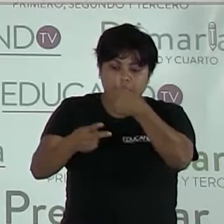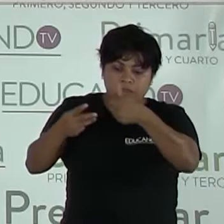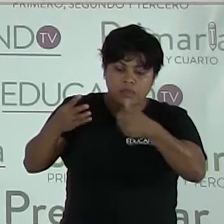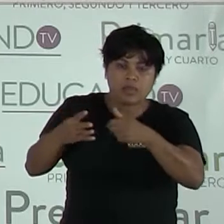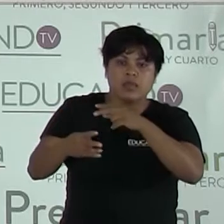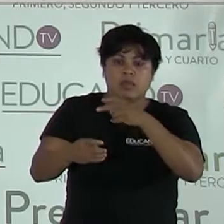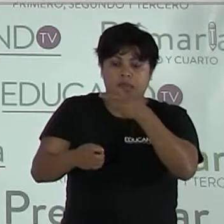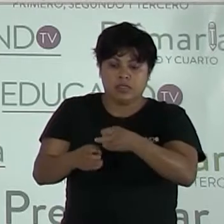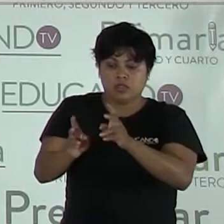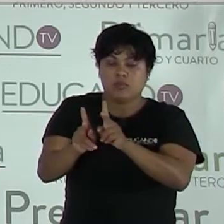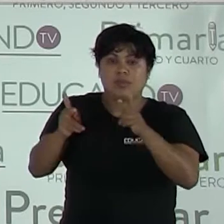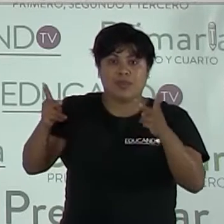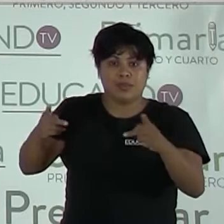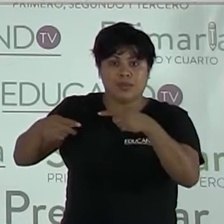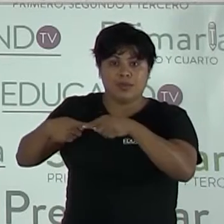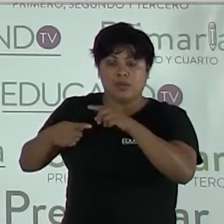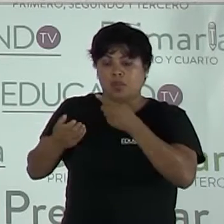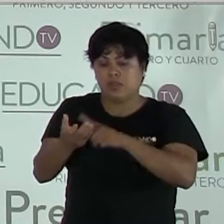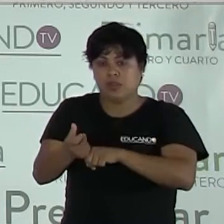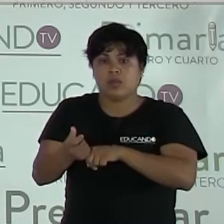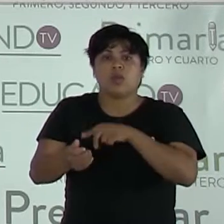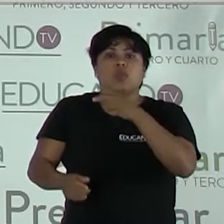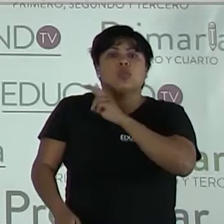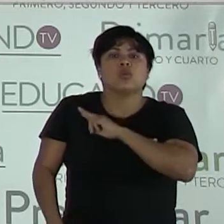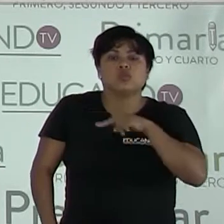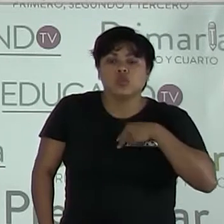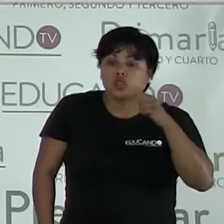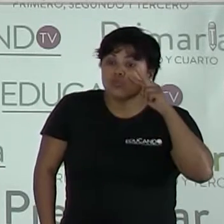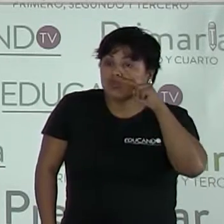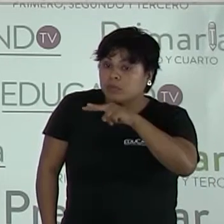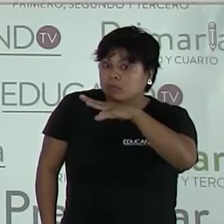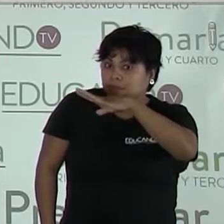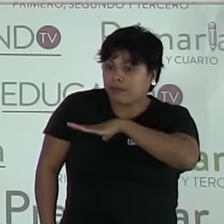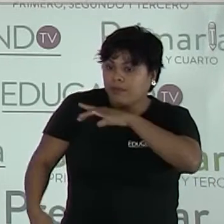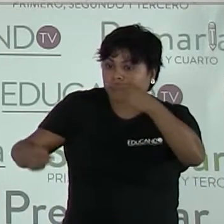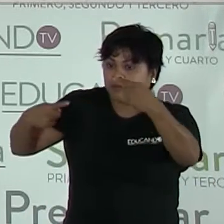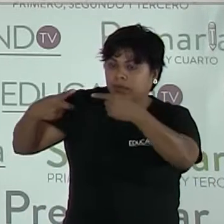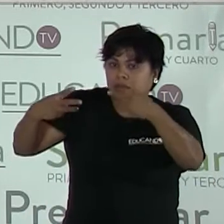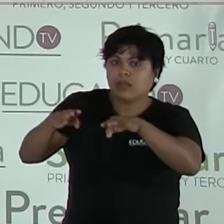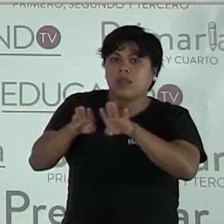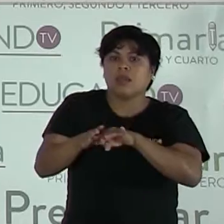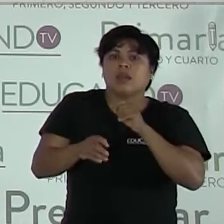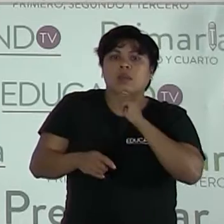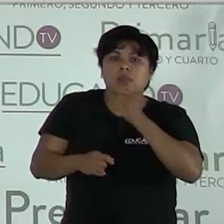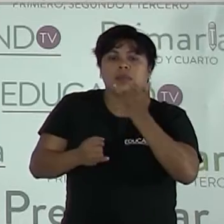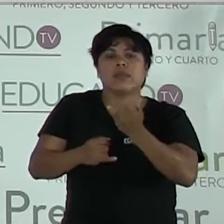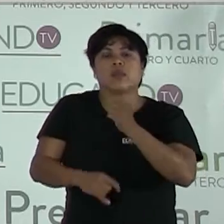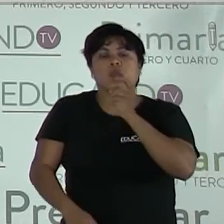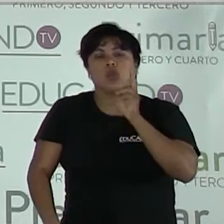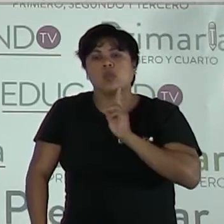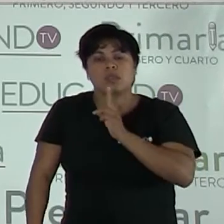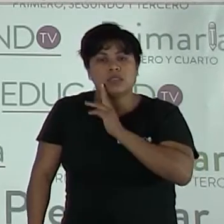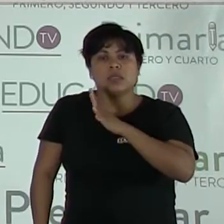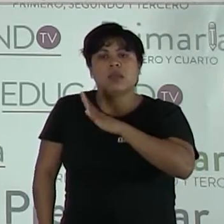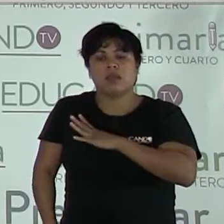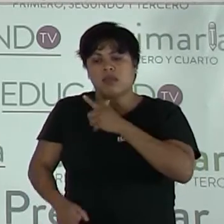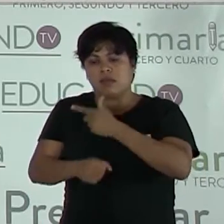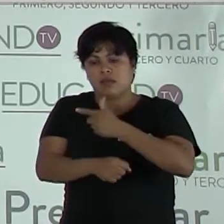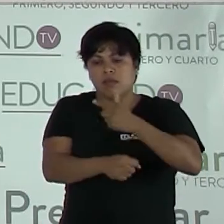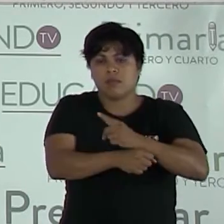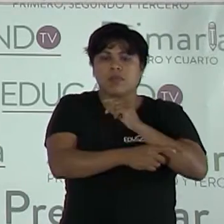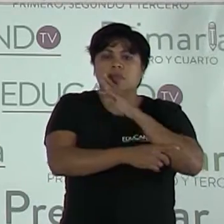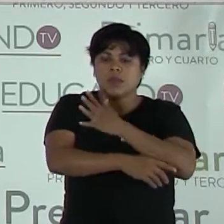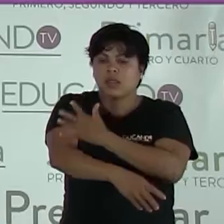uno de nosotros o que podemos encontrar, vamos a encontrar tanto los reportajes y las noticias y vamos a encontrar